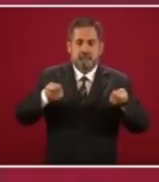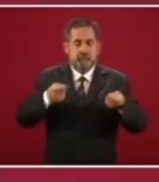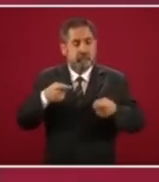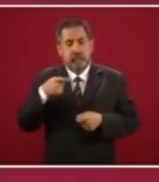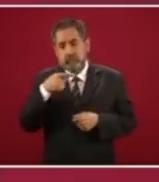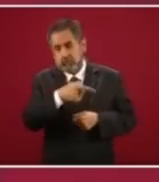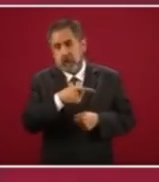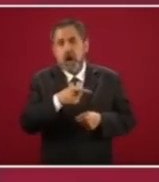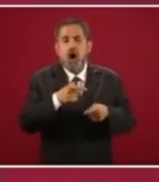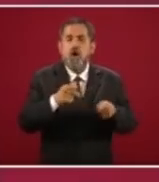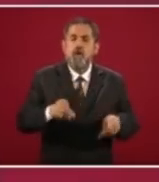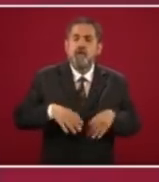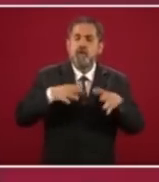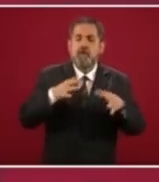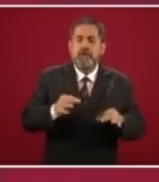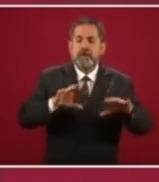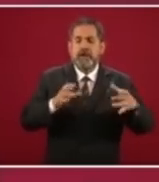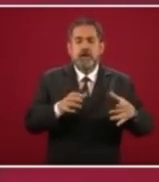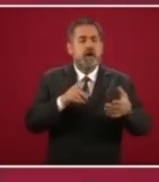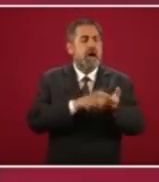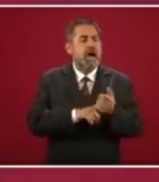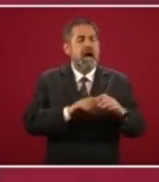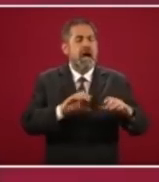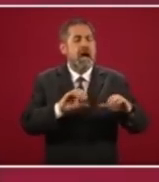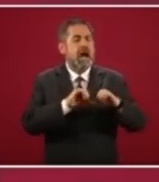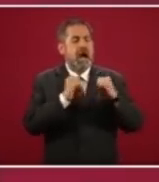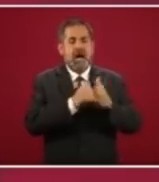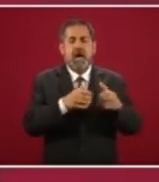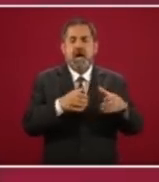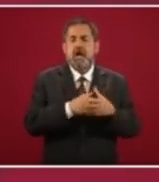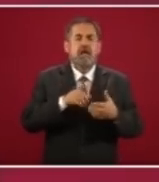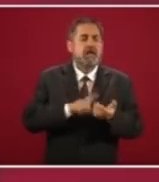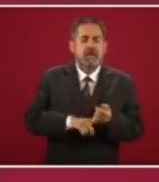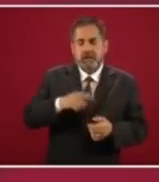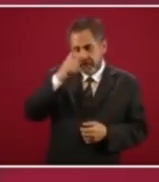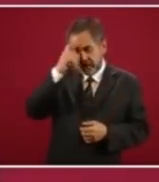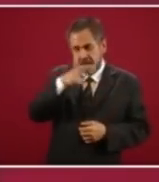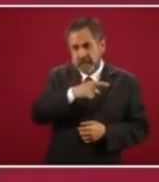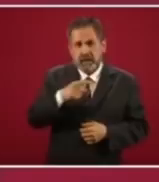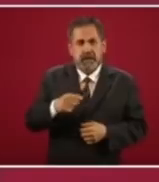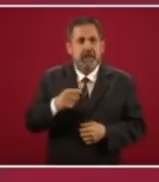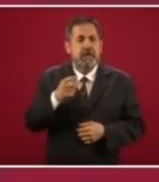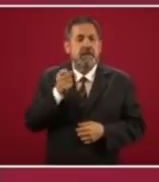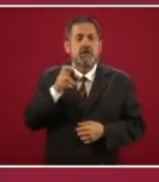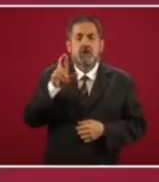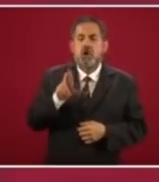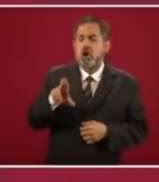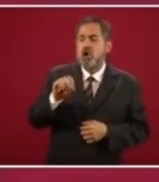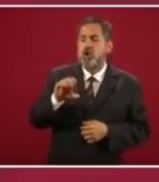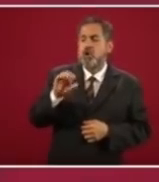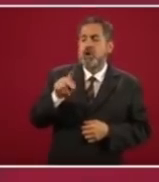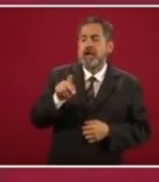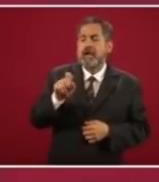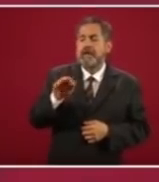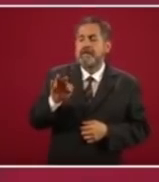una fundación, una asociación que creó el señor Rockefeller,